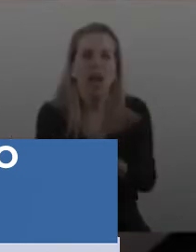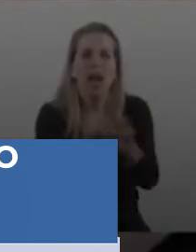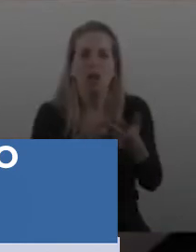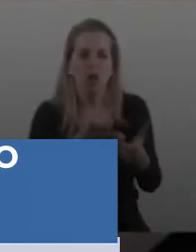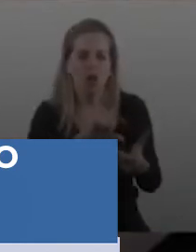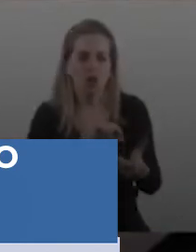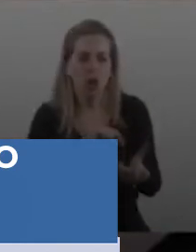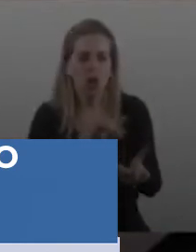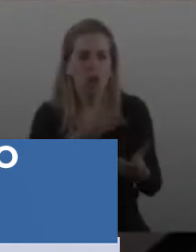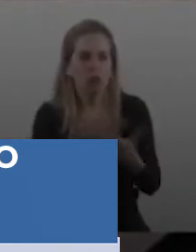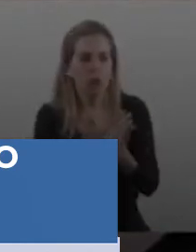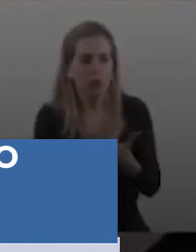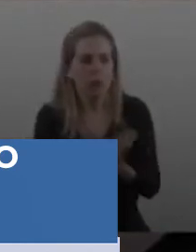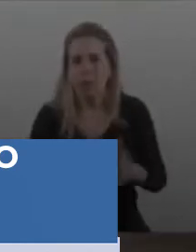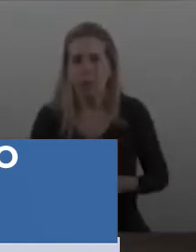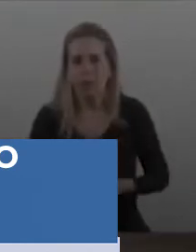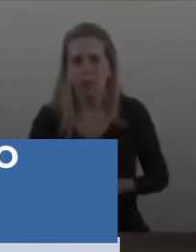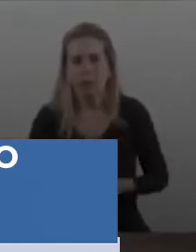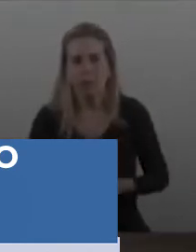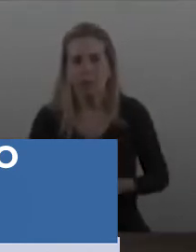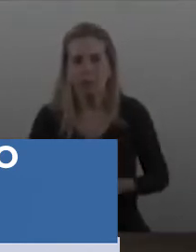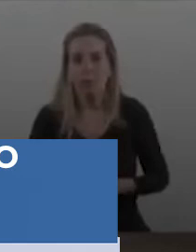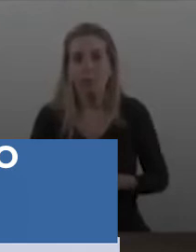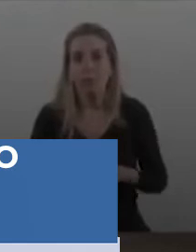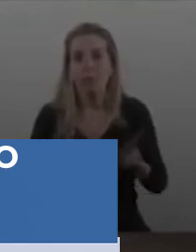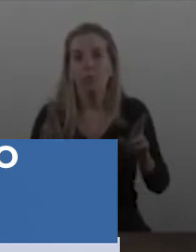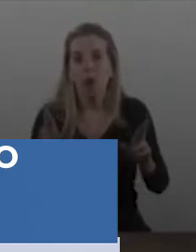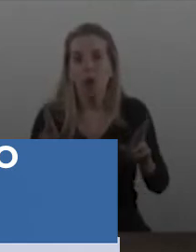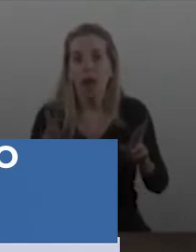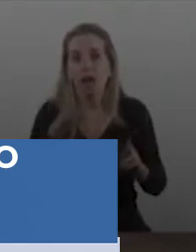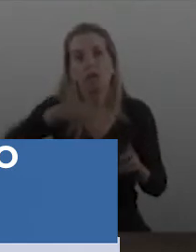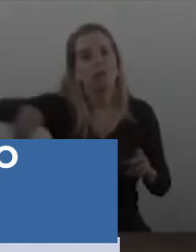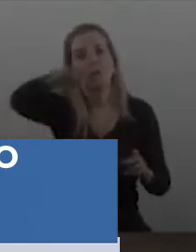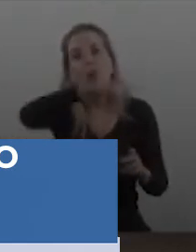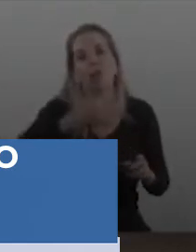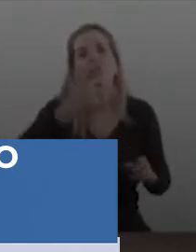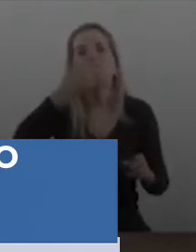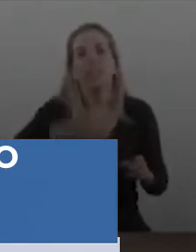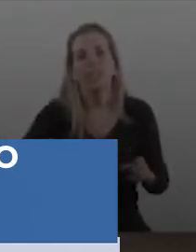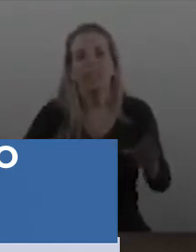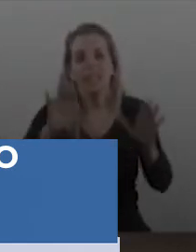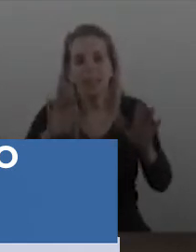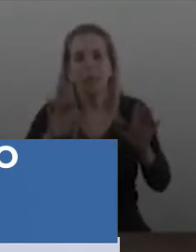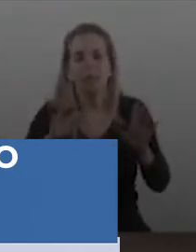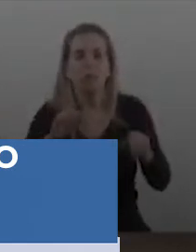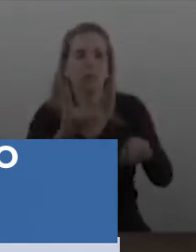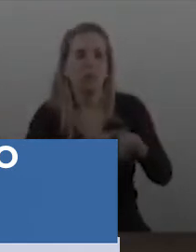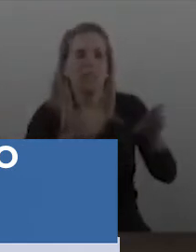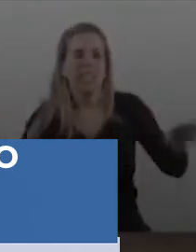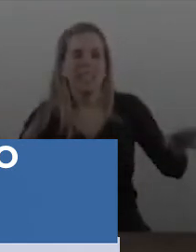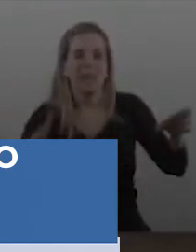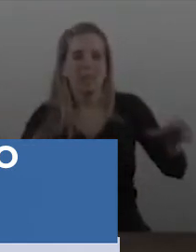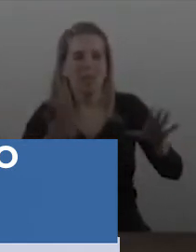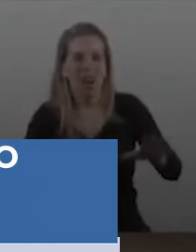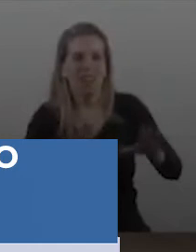pronto podamos vacunar también a los niños. Ojalá entendamos que el tiempo de los desencuentros se terminó en la